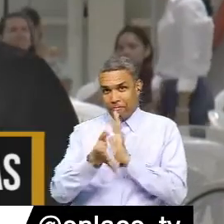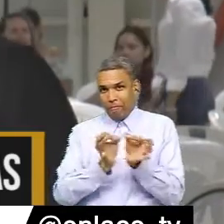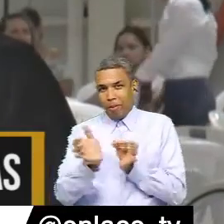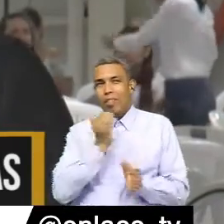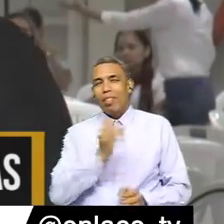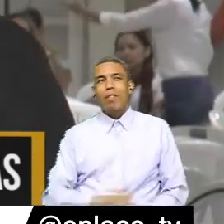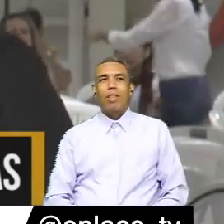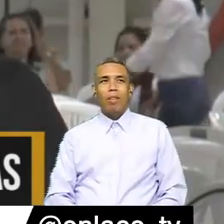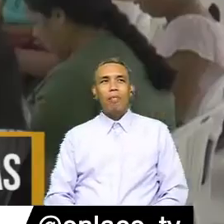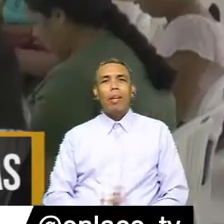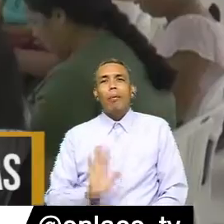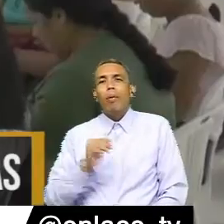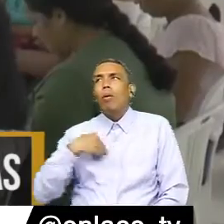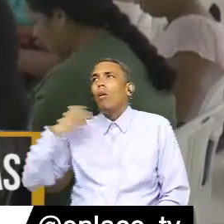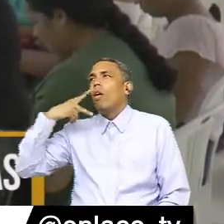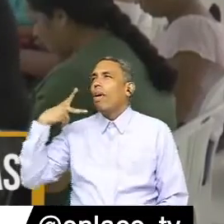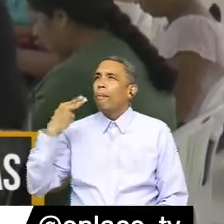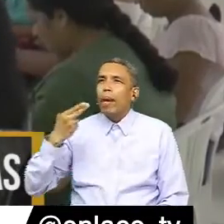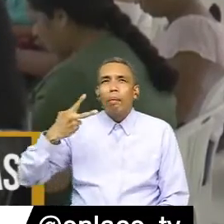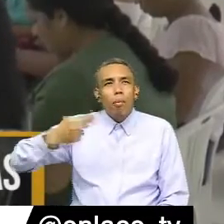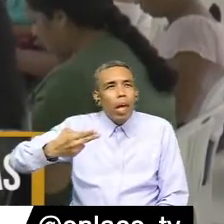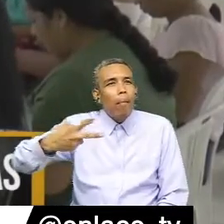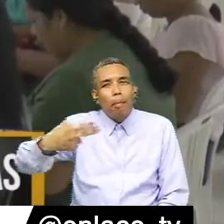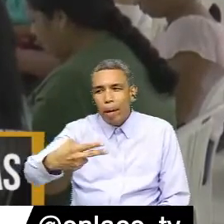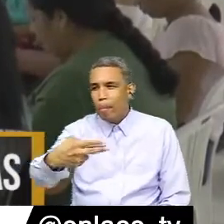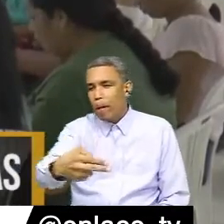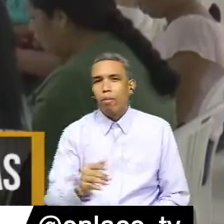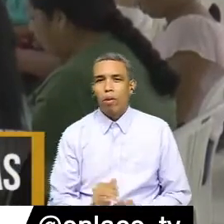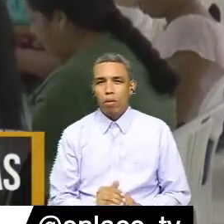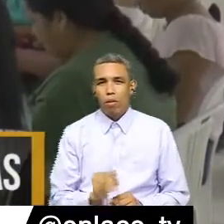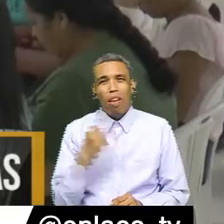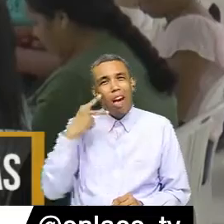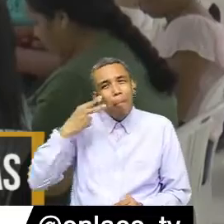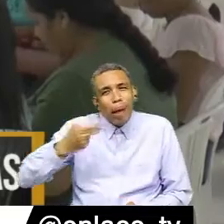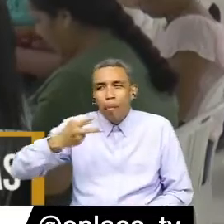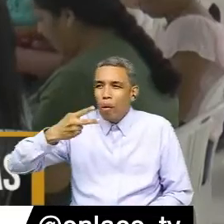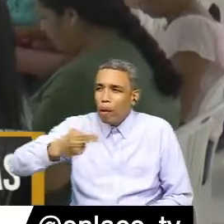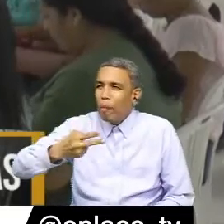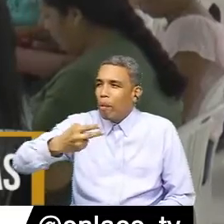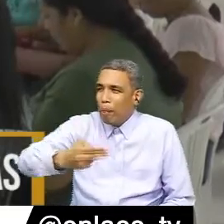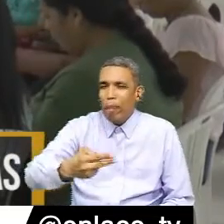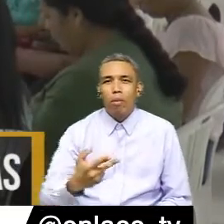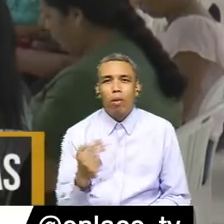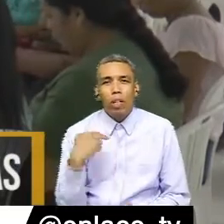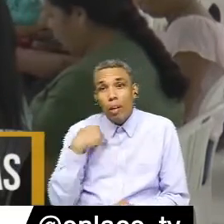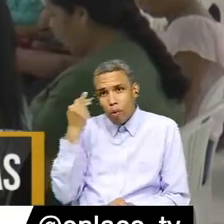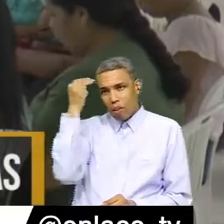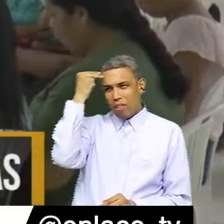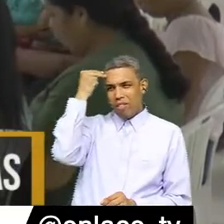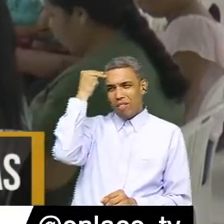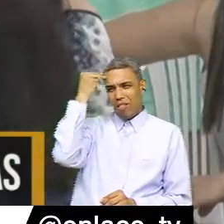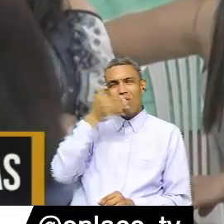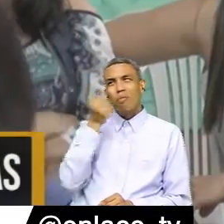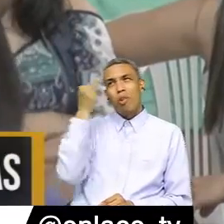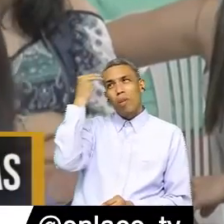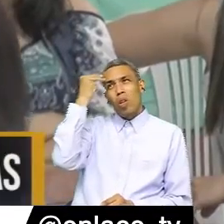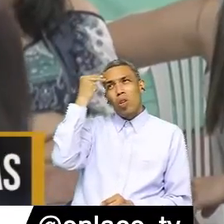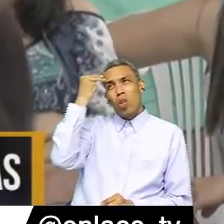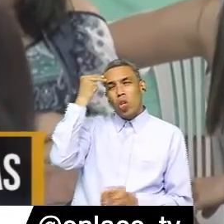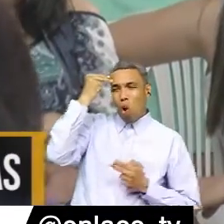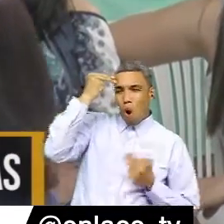para que se la pasen en una eterna vacación me refiero a que lo que estábamos haciendo era cambiando el chip que probablemente los profesores